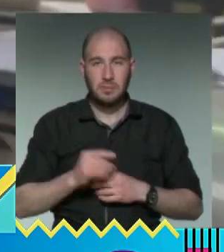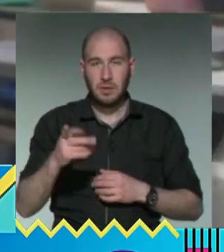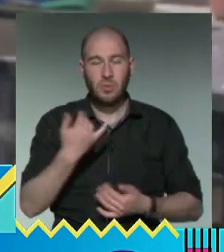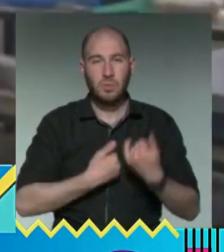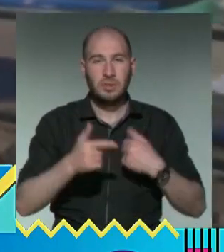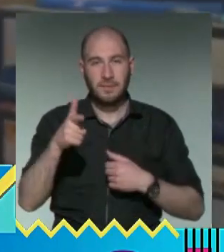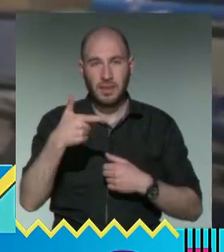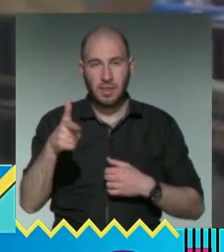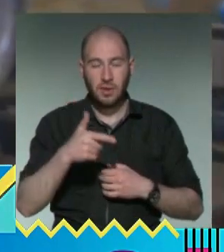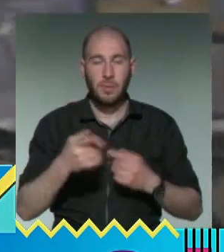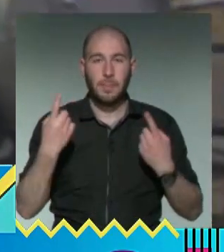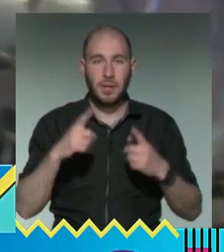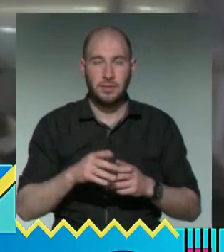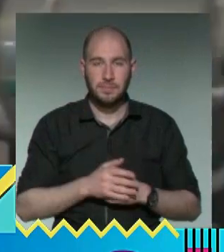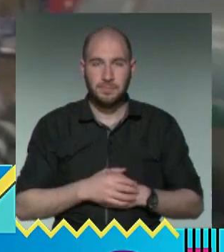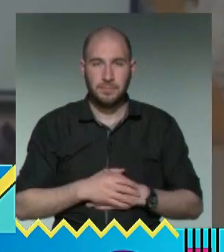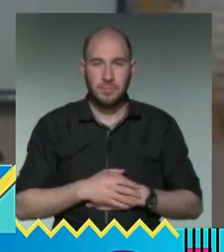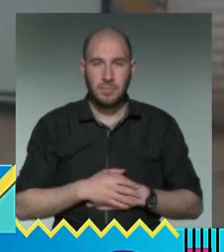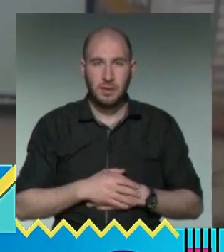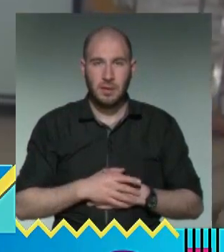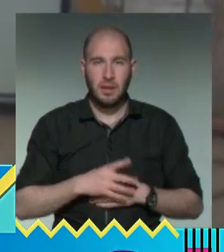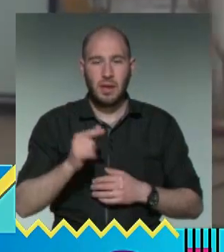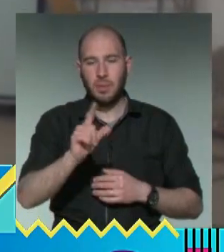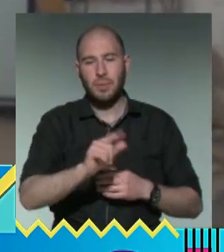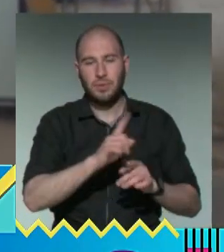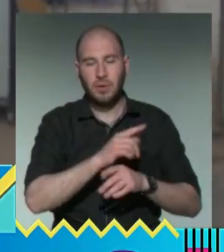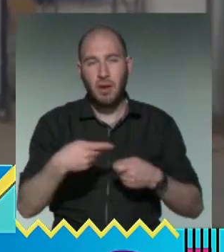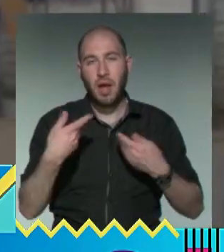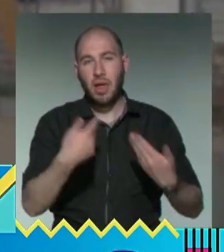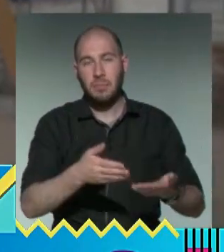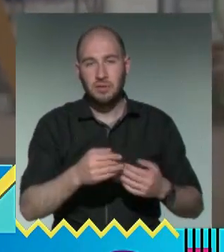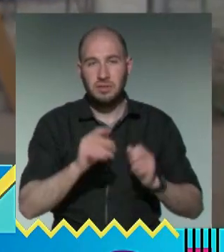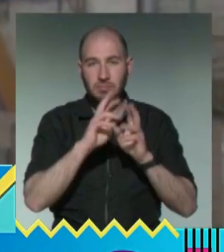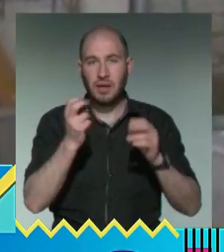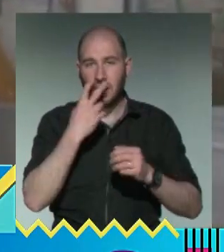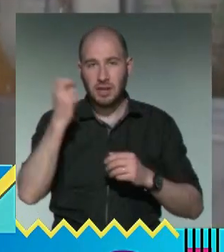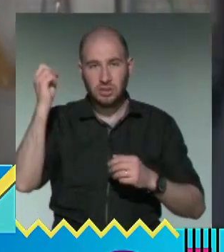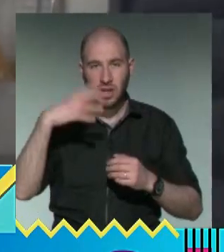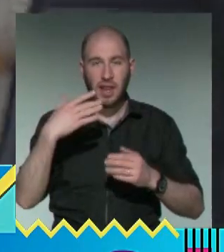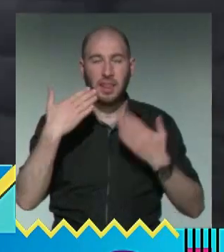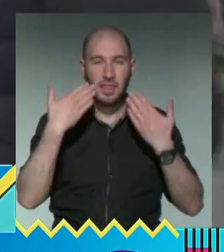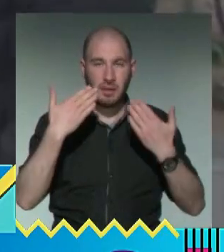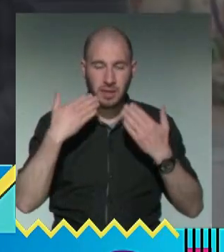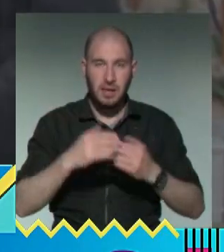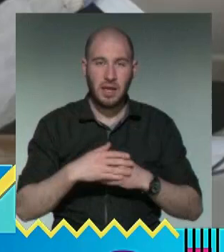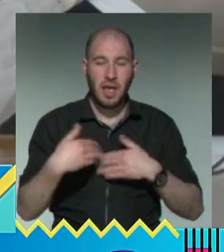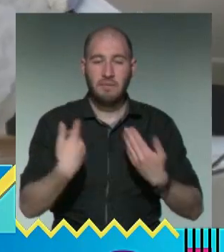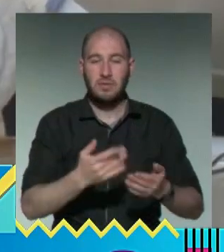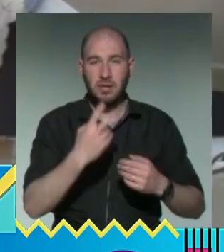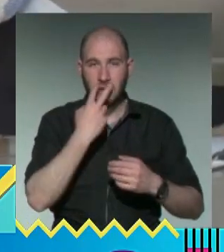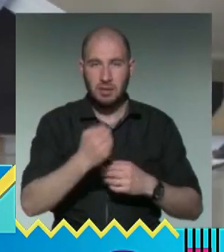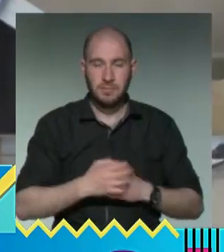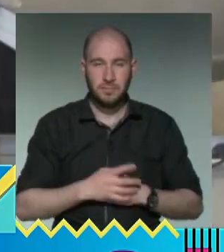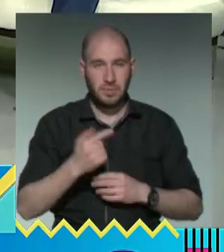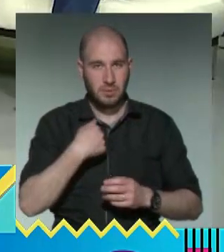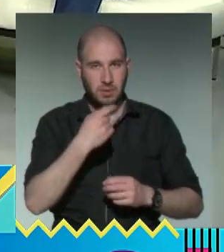mucho en el clip, pero no hay que desdeñar, digamos, el aporte que se puede hacer desde la energía solar térmica a la eficiencia energética. Ahí